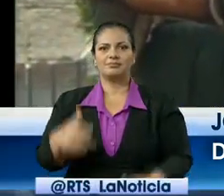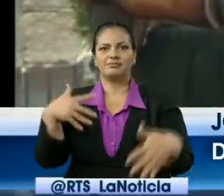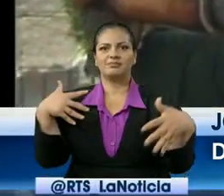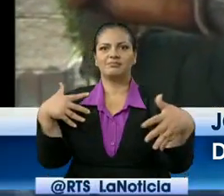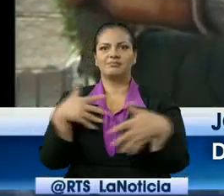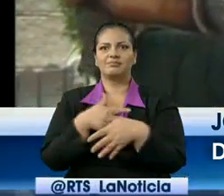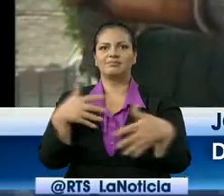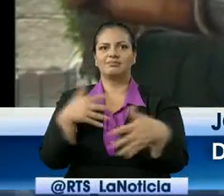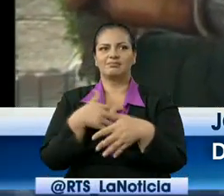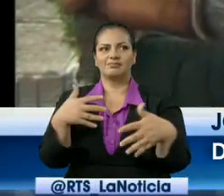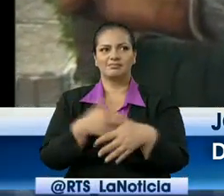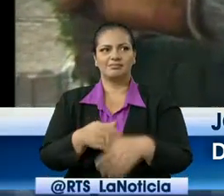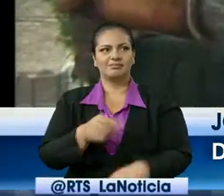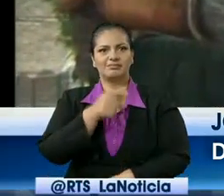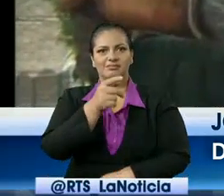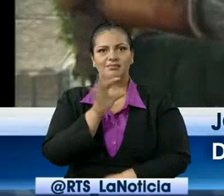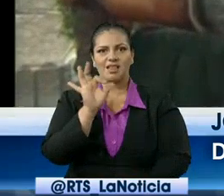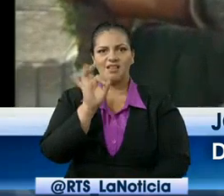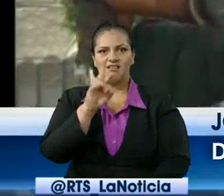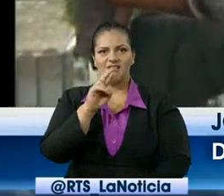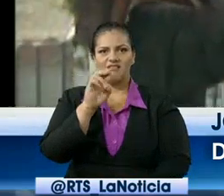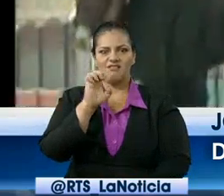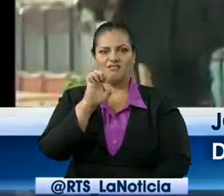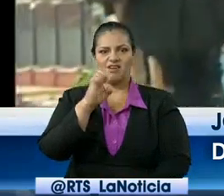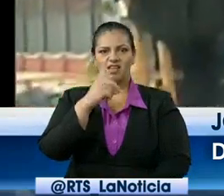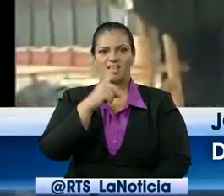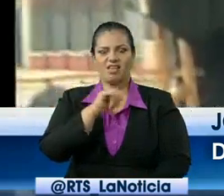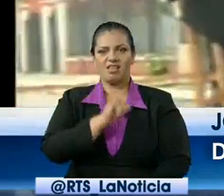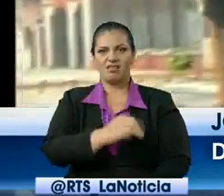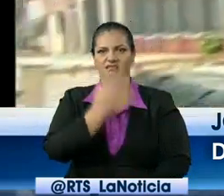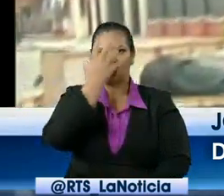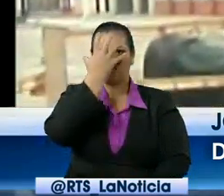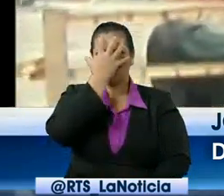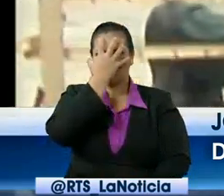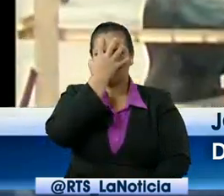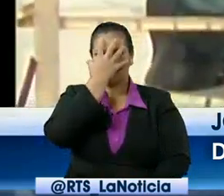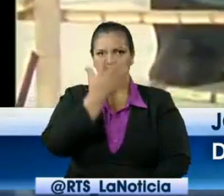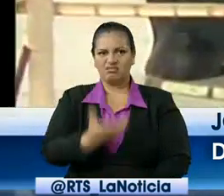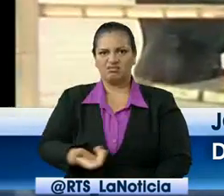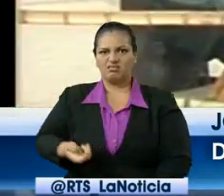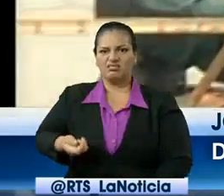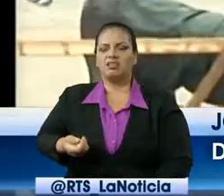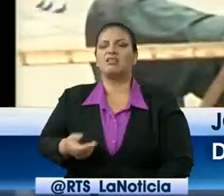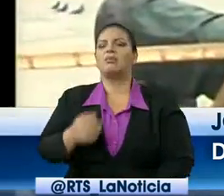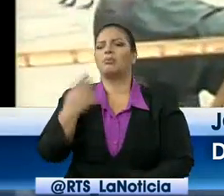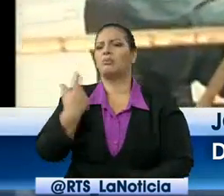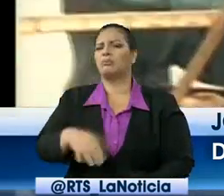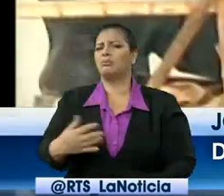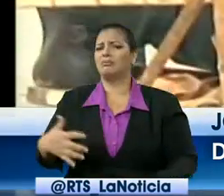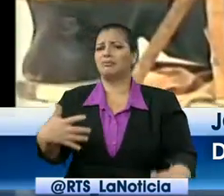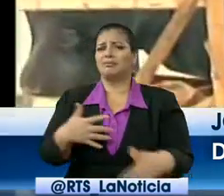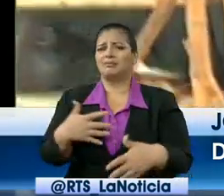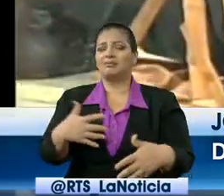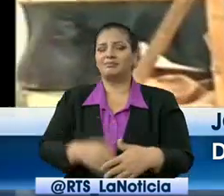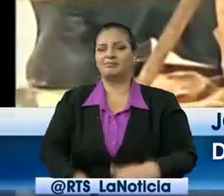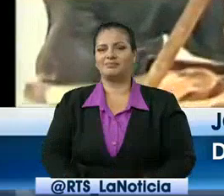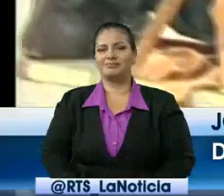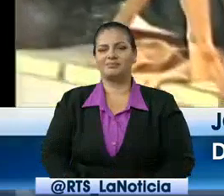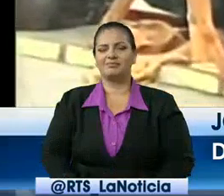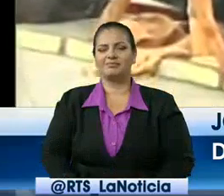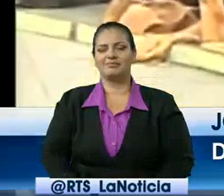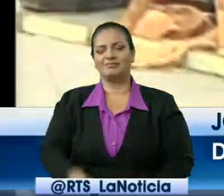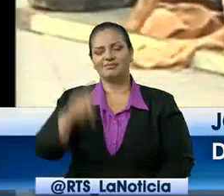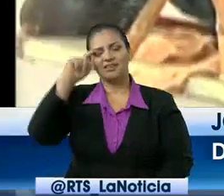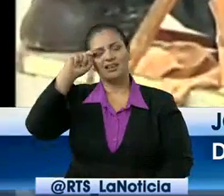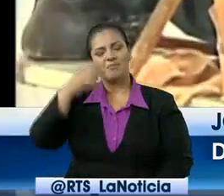caso, Freddy y Jason, que son recordados por esas películas de terror que marcaron gran parte de